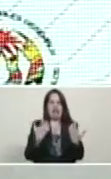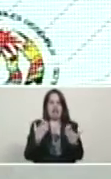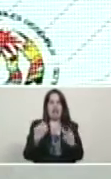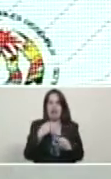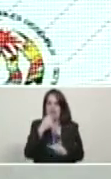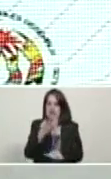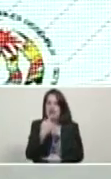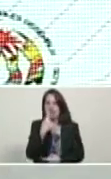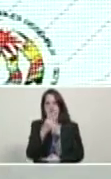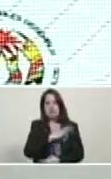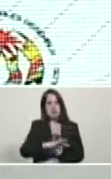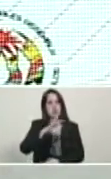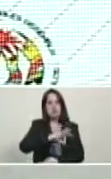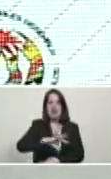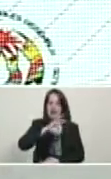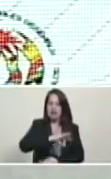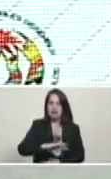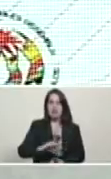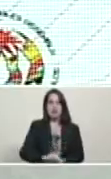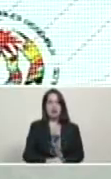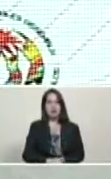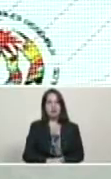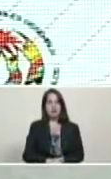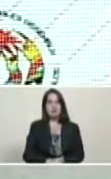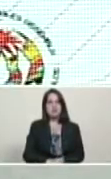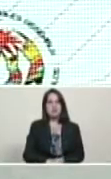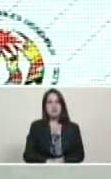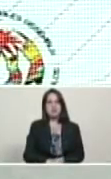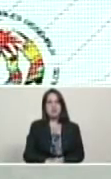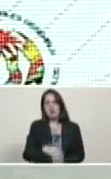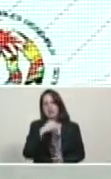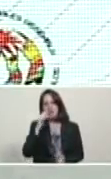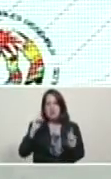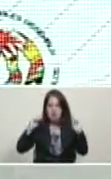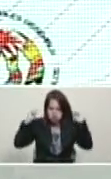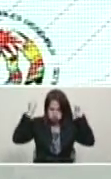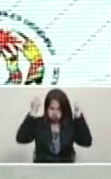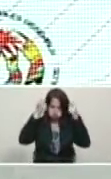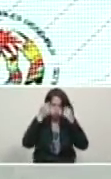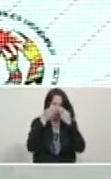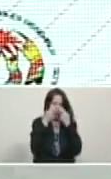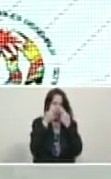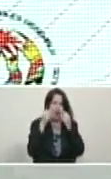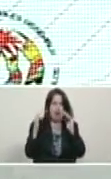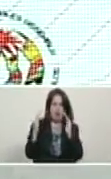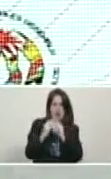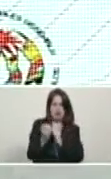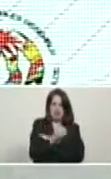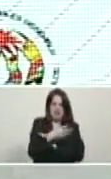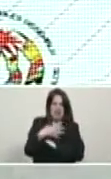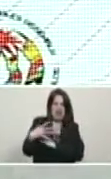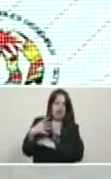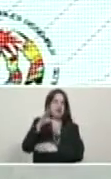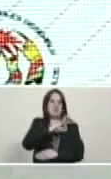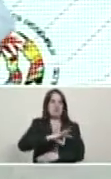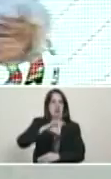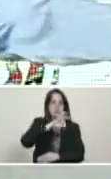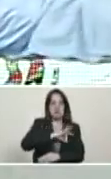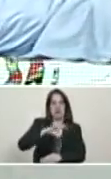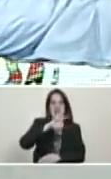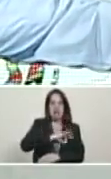socialistas y dice el club los clan de la casa blanca socialistas deben